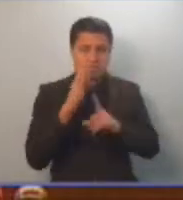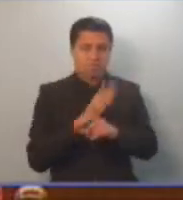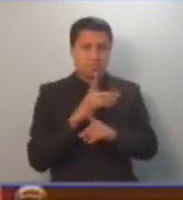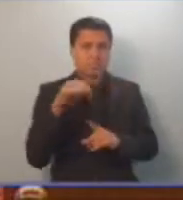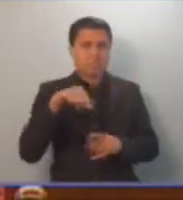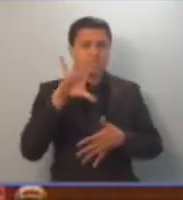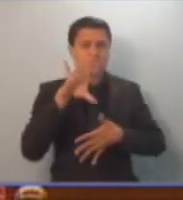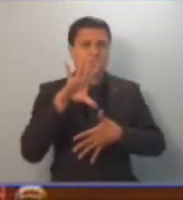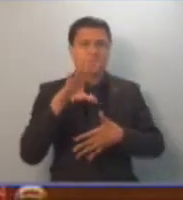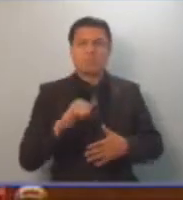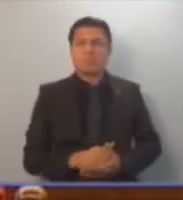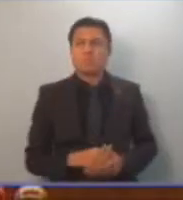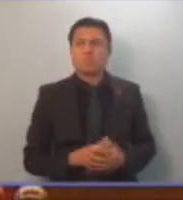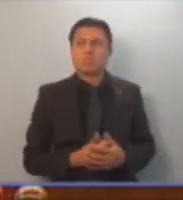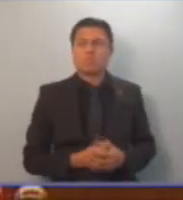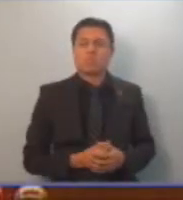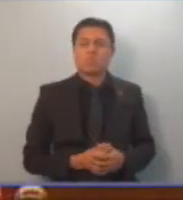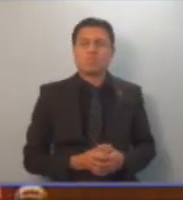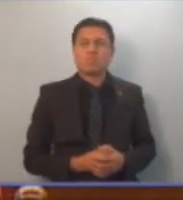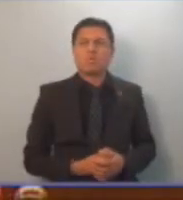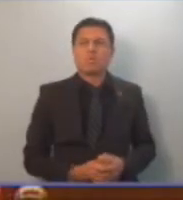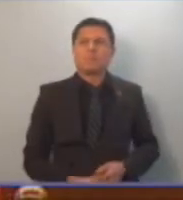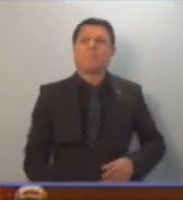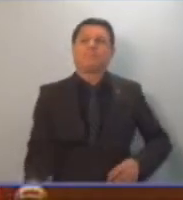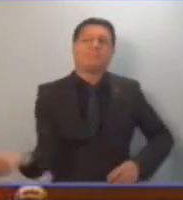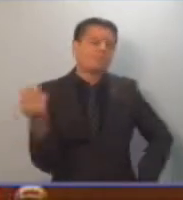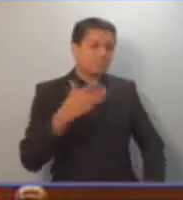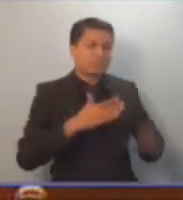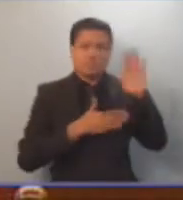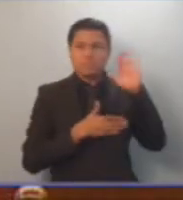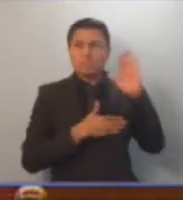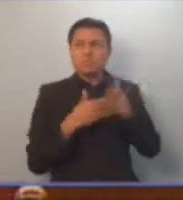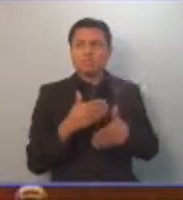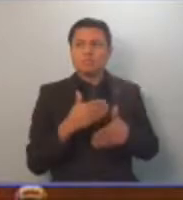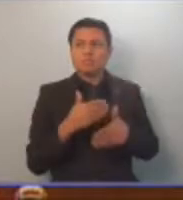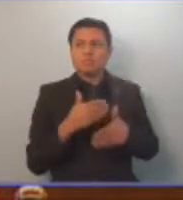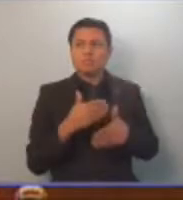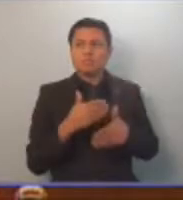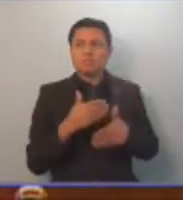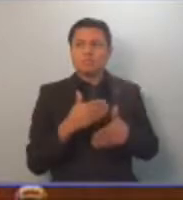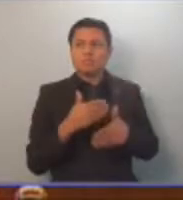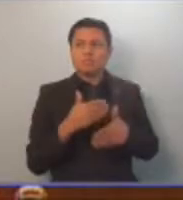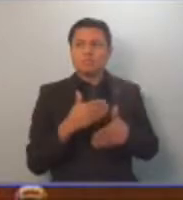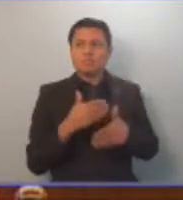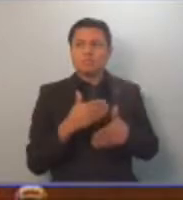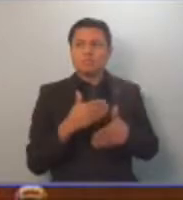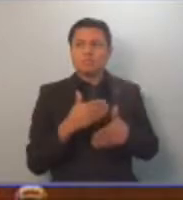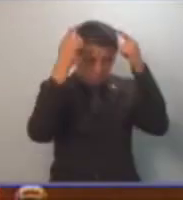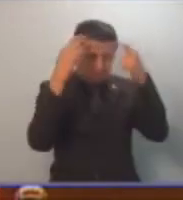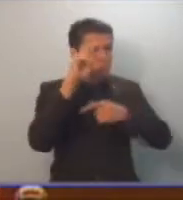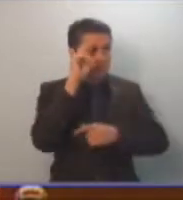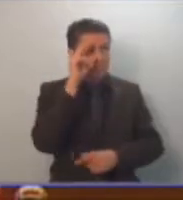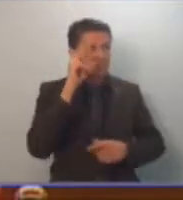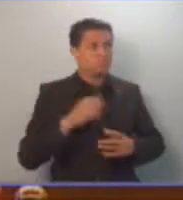América. En compromiso con el proceso de canonización de Monseñor Romero,